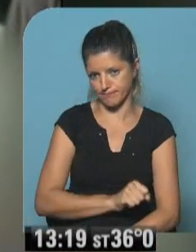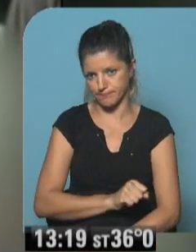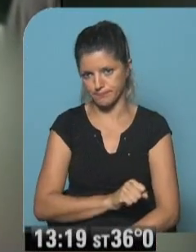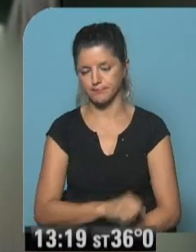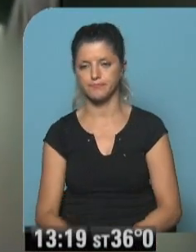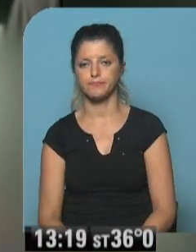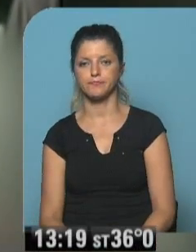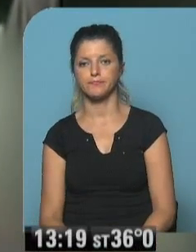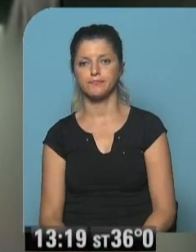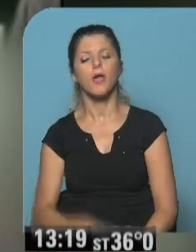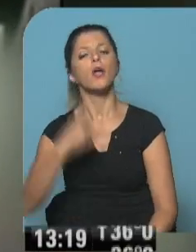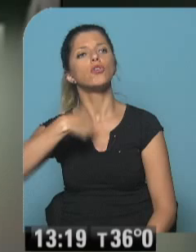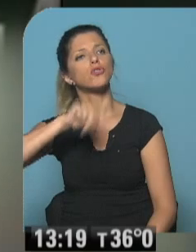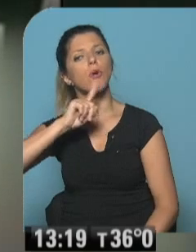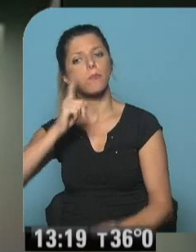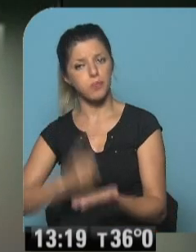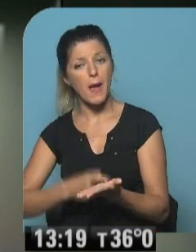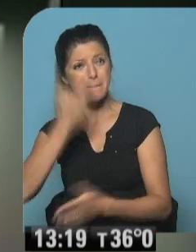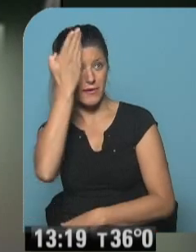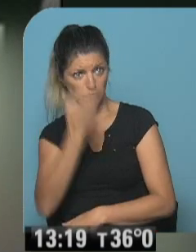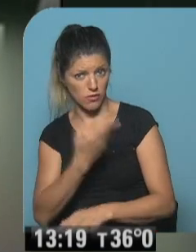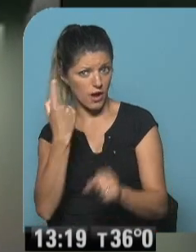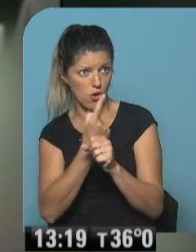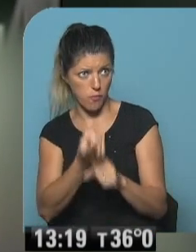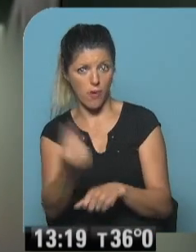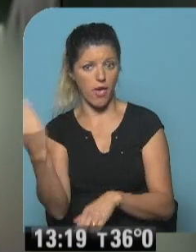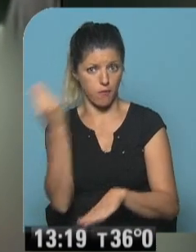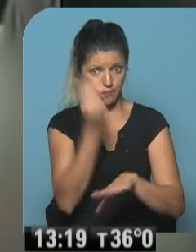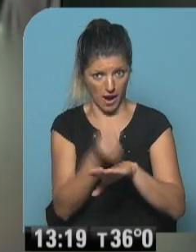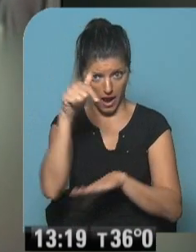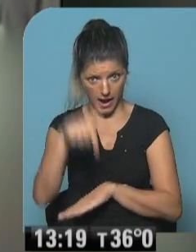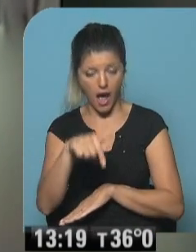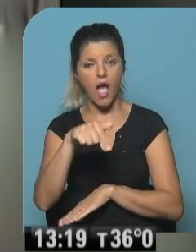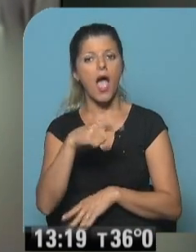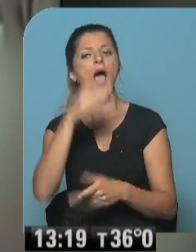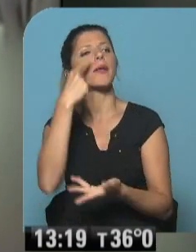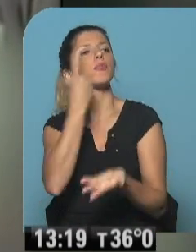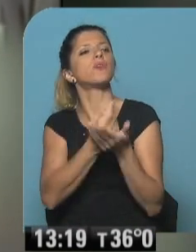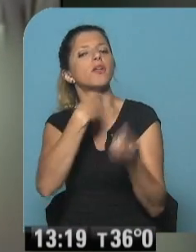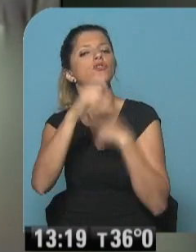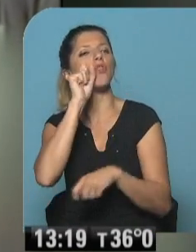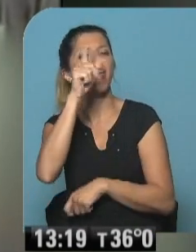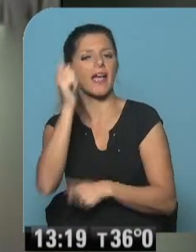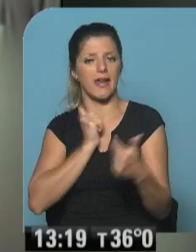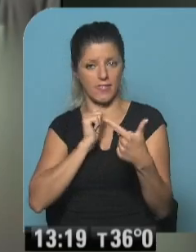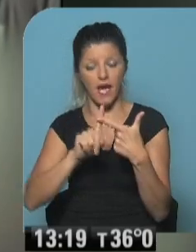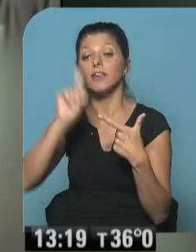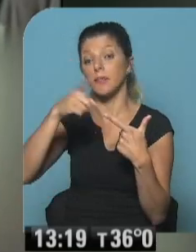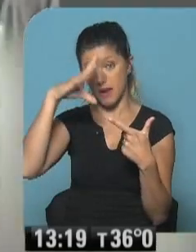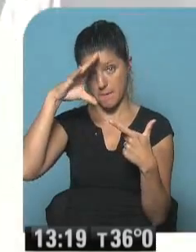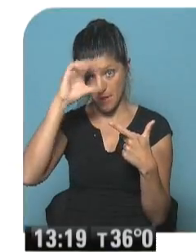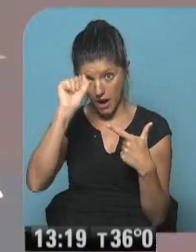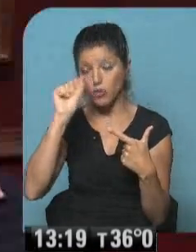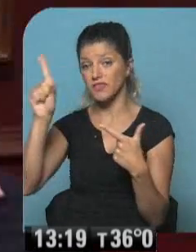decidido declarar persona non grata al encargado de negocios de Canadá y declarar persona non grata al embajador